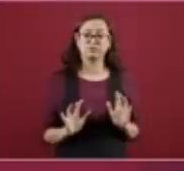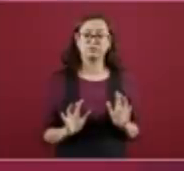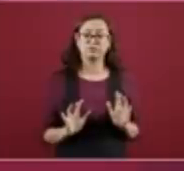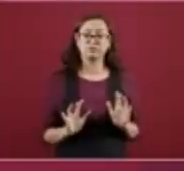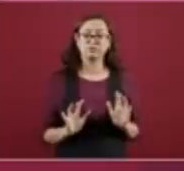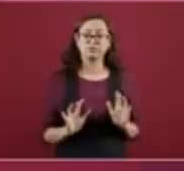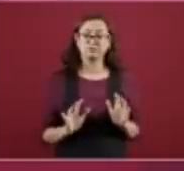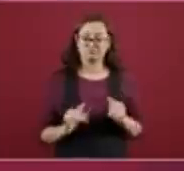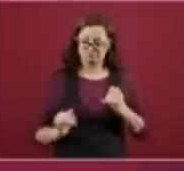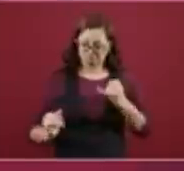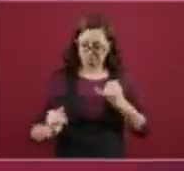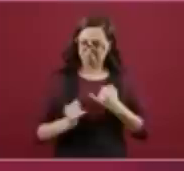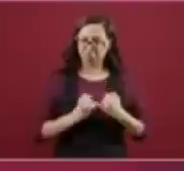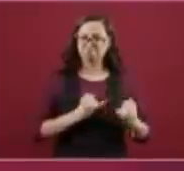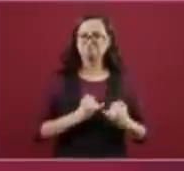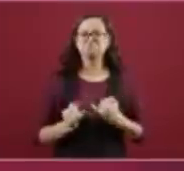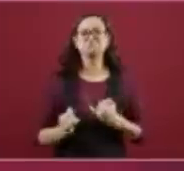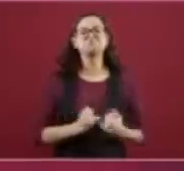apuesto,